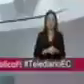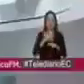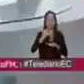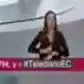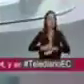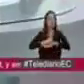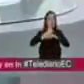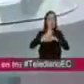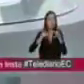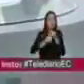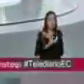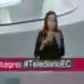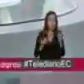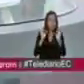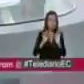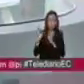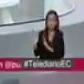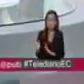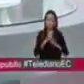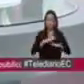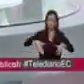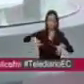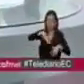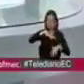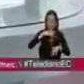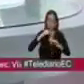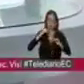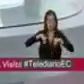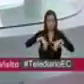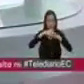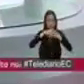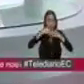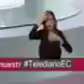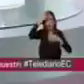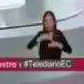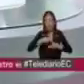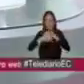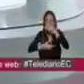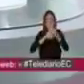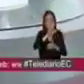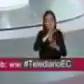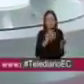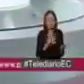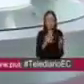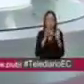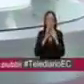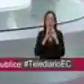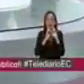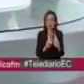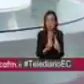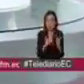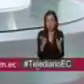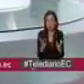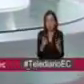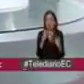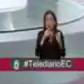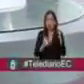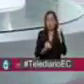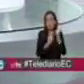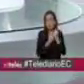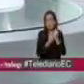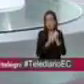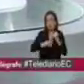han planteado su posición ya solamente hay que esperar la resolución de la corte constitucional yo sé de esperan tener una posición favorable para los